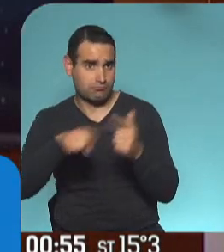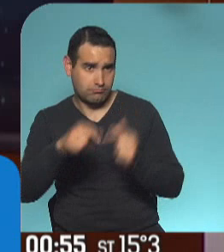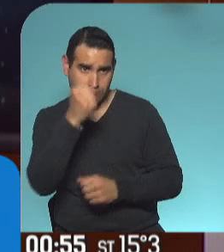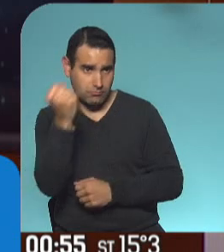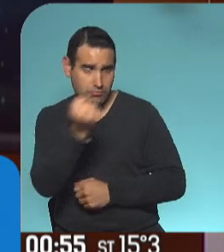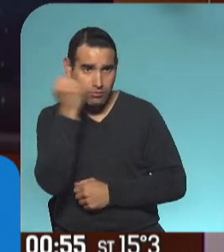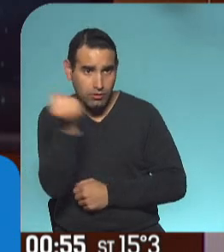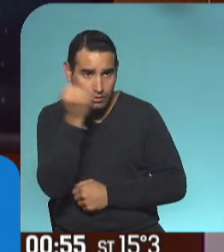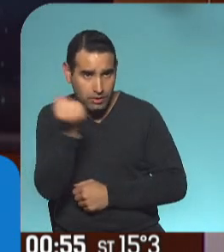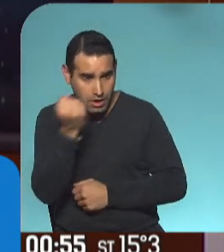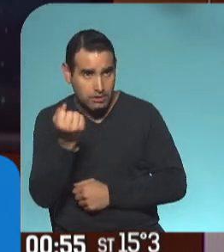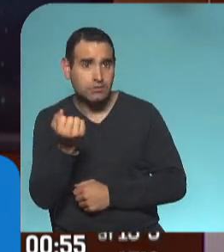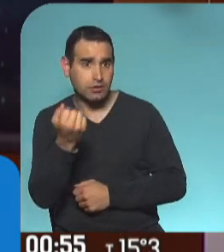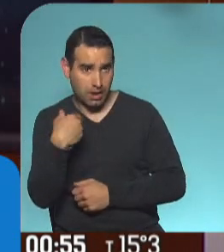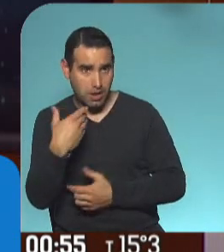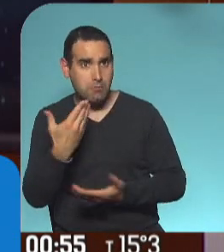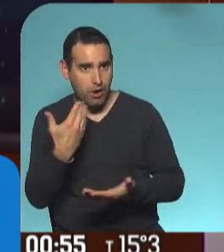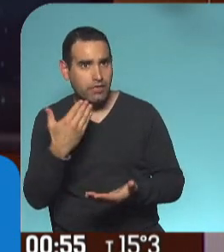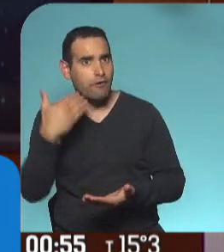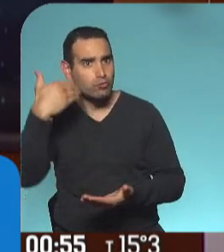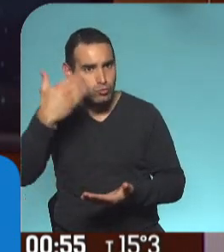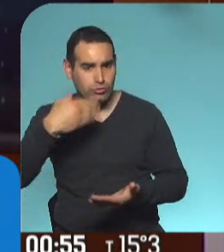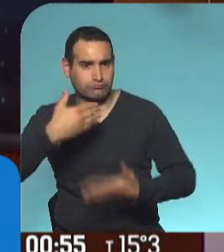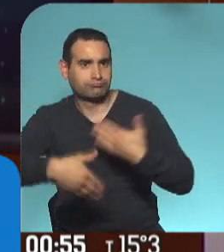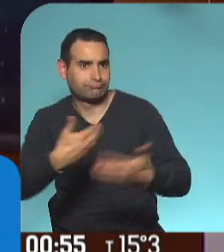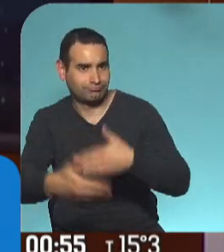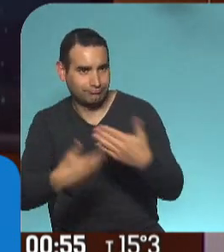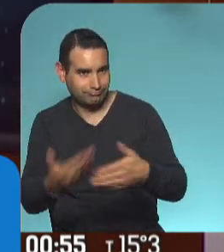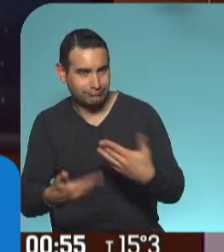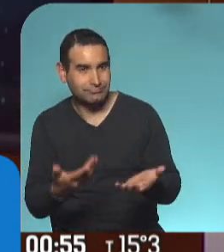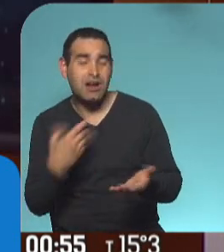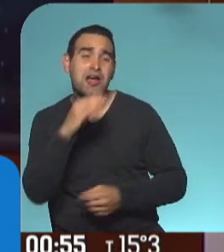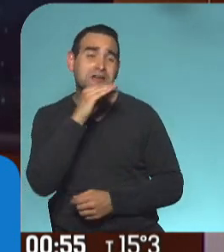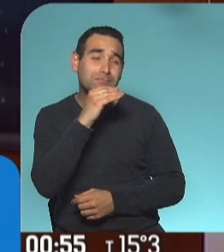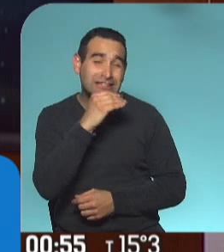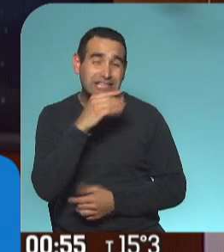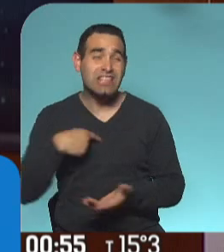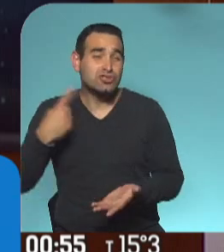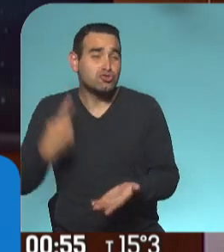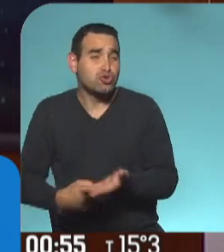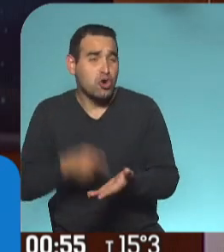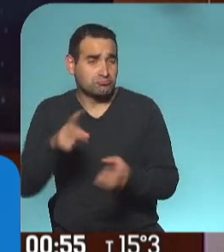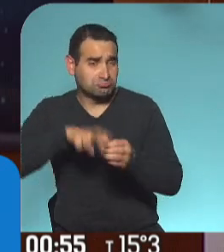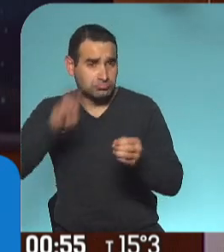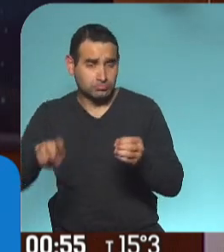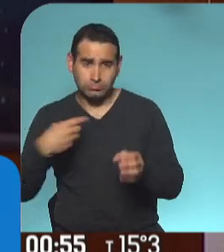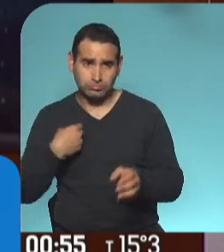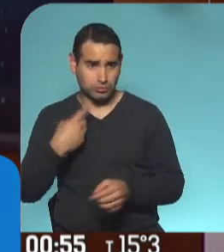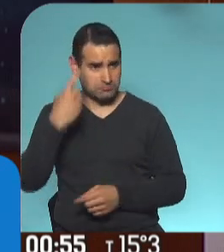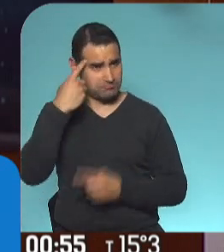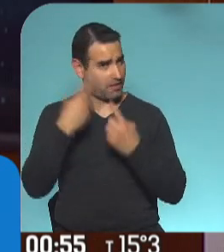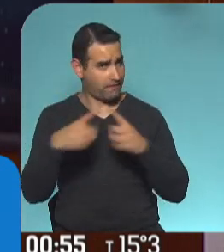la posibilidad de construir futuro en la argentina massa tomó una decisión política que yo no compartía